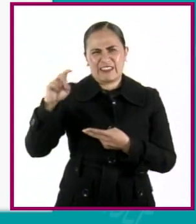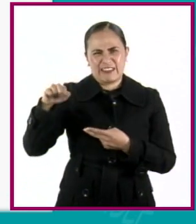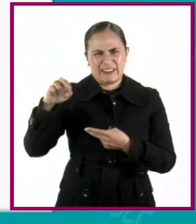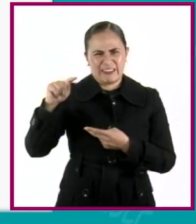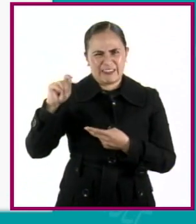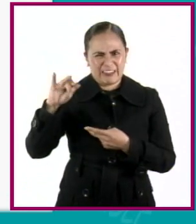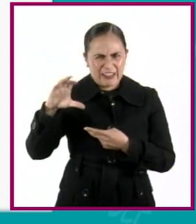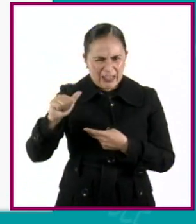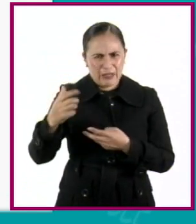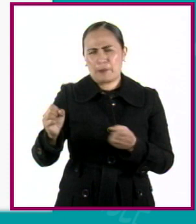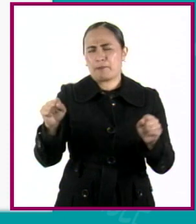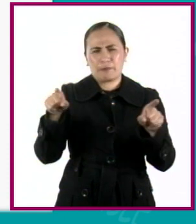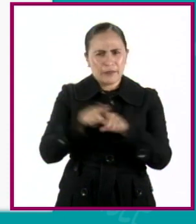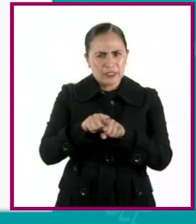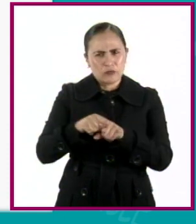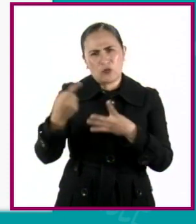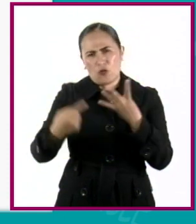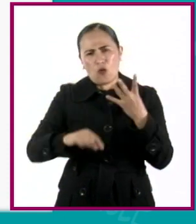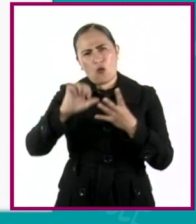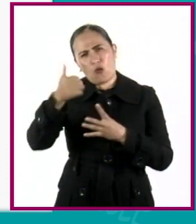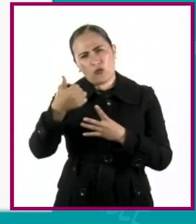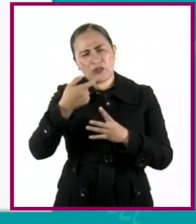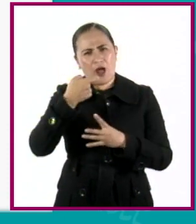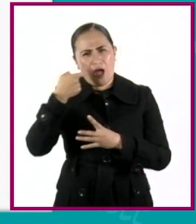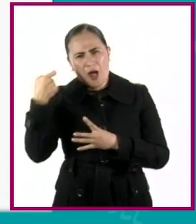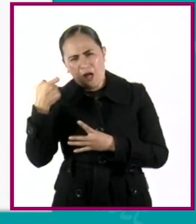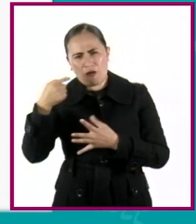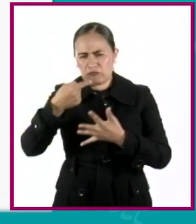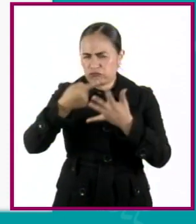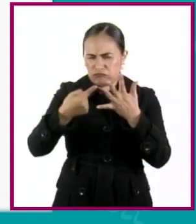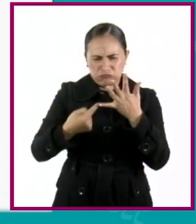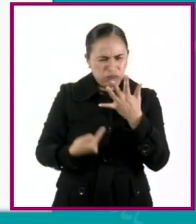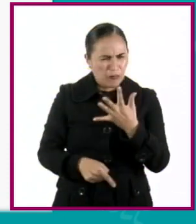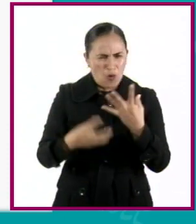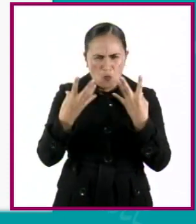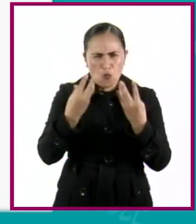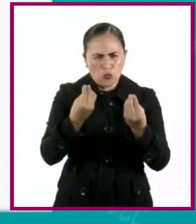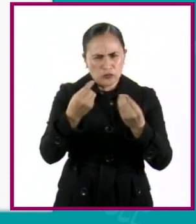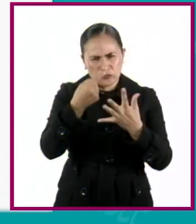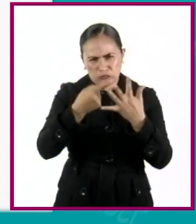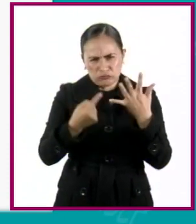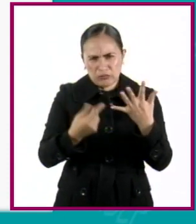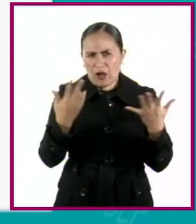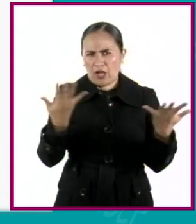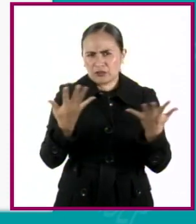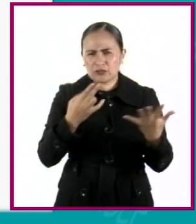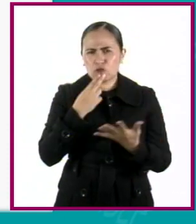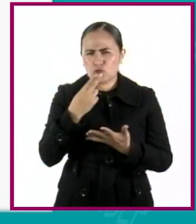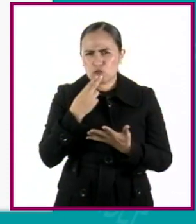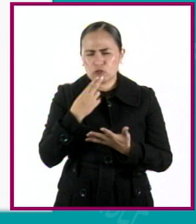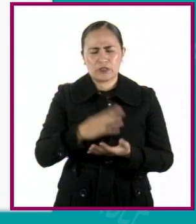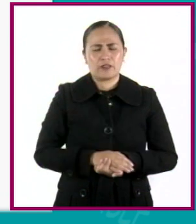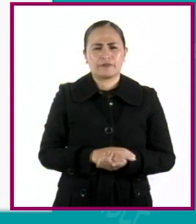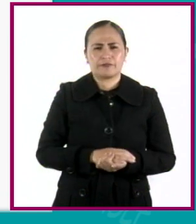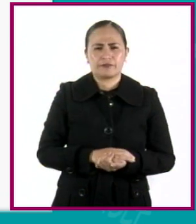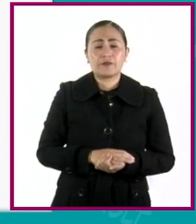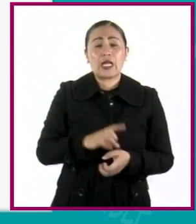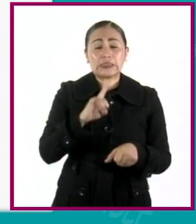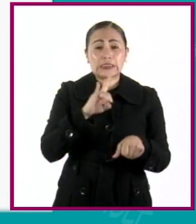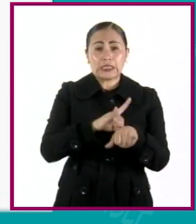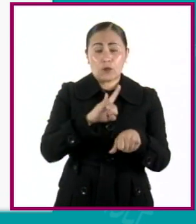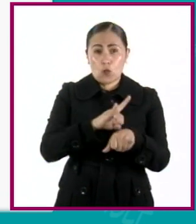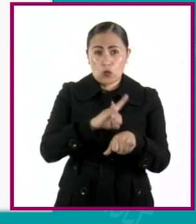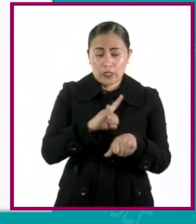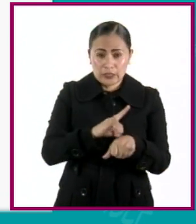así como el descubrimiento de nuevas drogas, entre muchos otros. Los resultados obtenidos de las simulaciones y